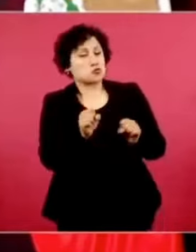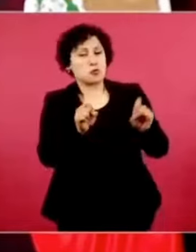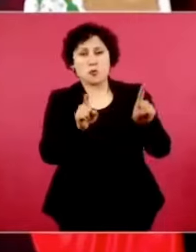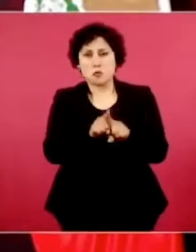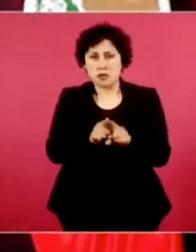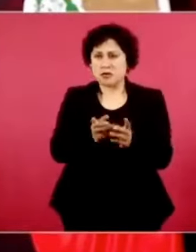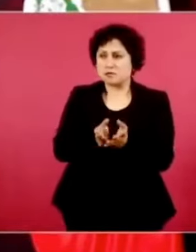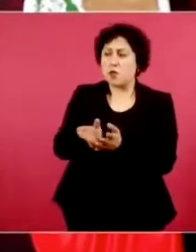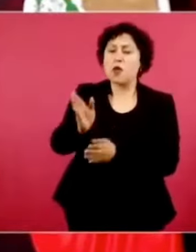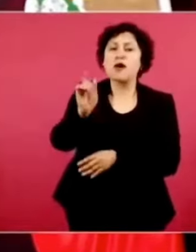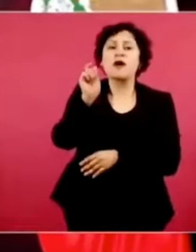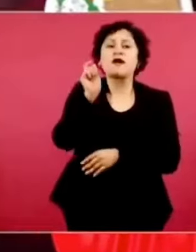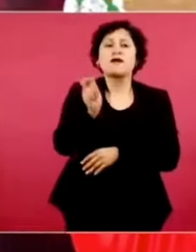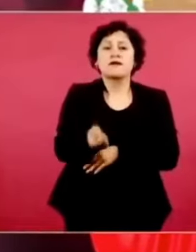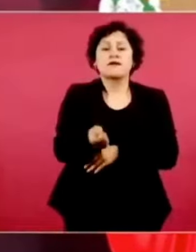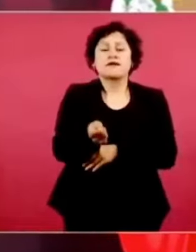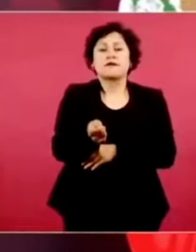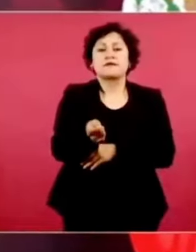es